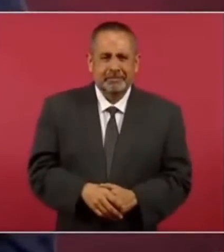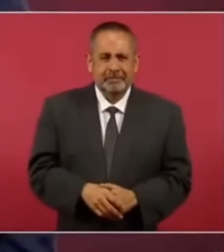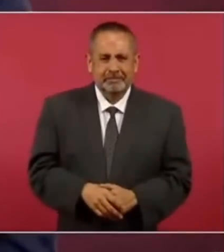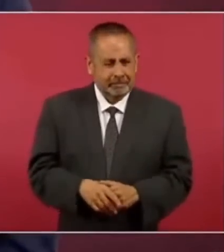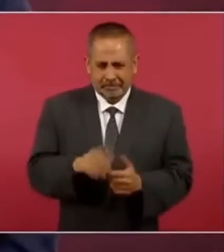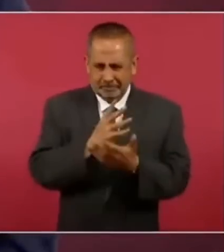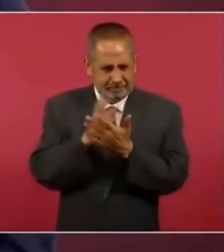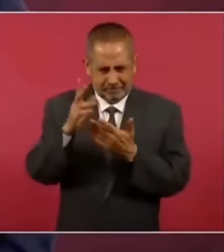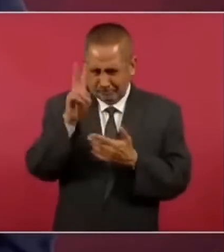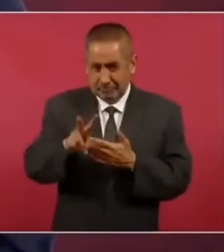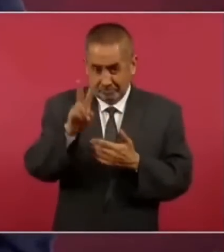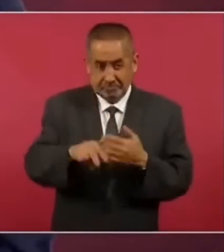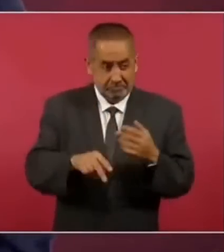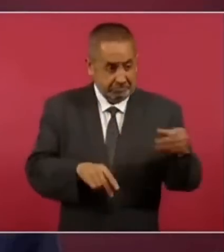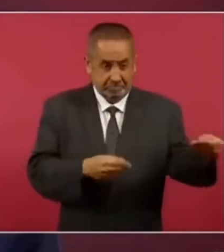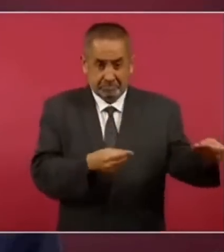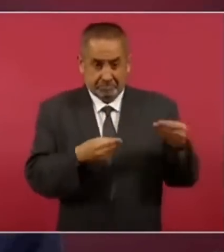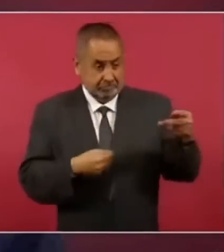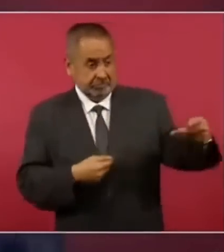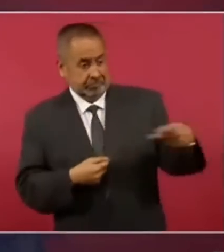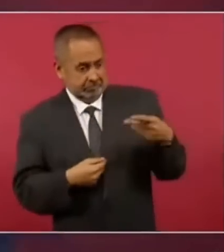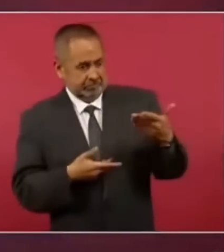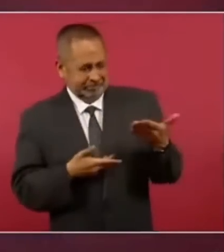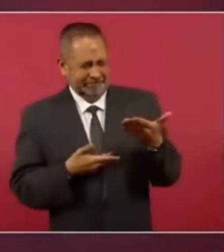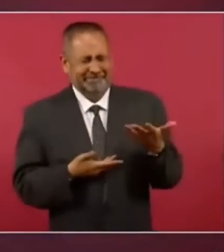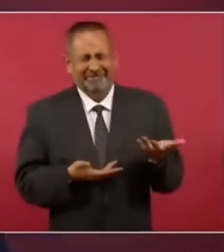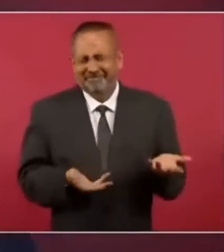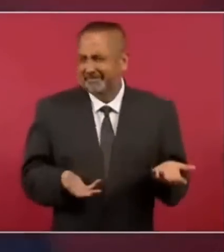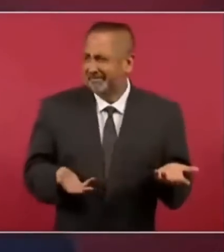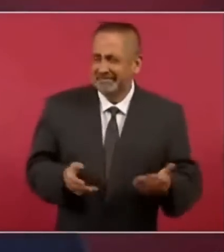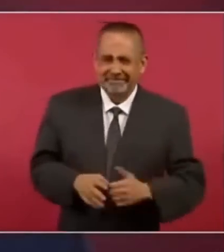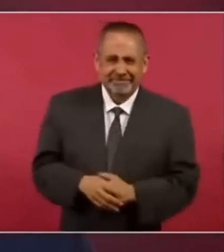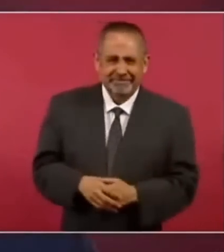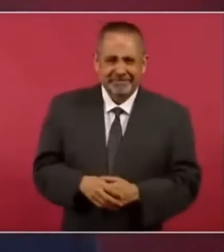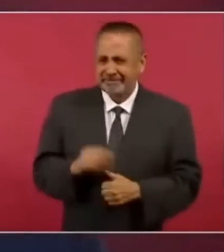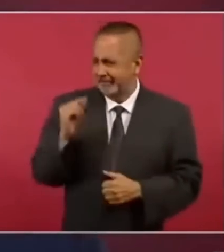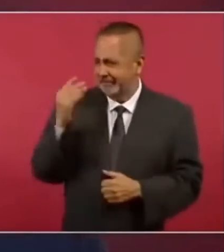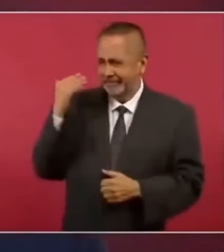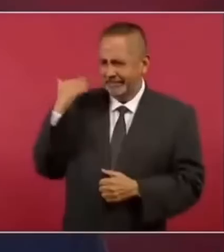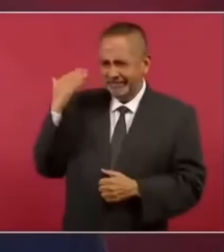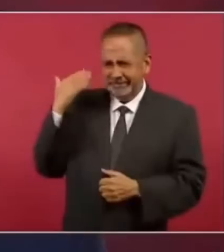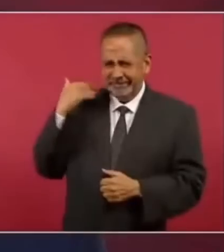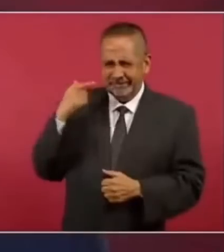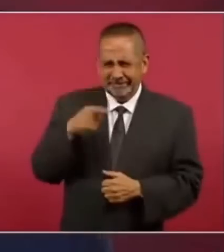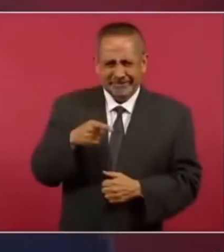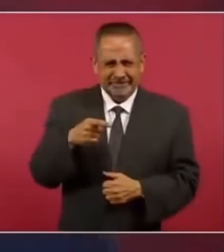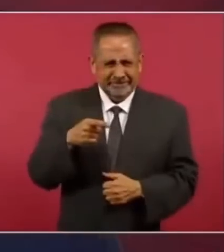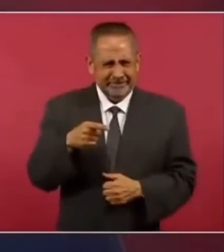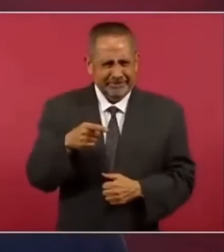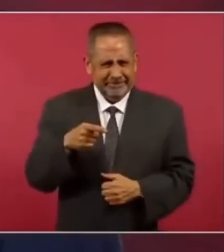No exagero lo que les estoy diciendo. Y todavía hace unos días, en la última